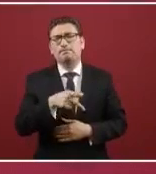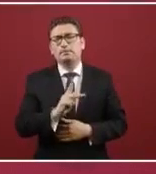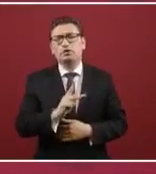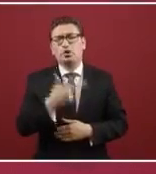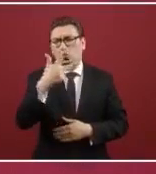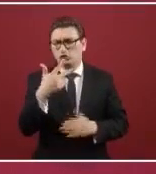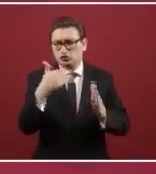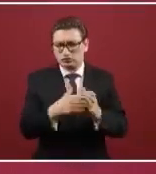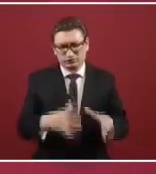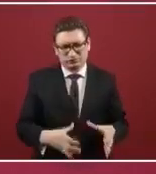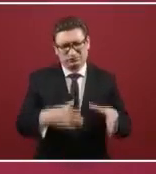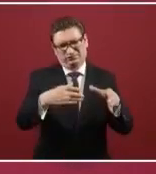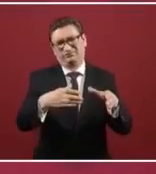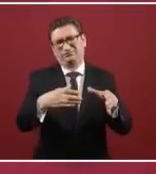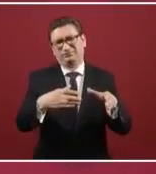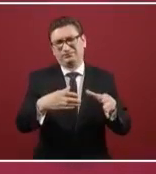8,000 barriles